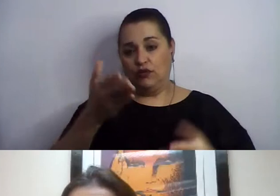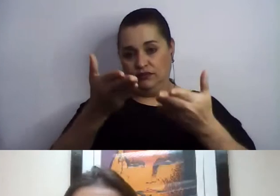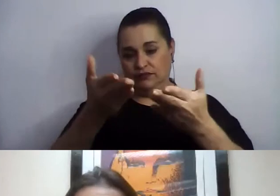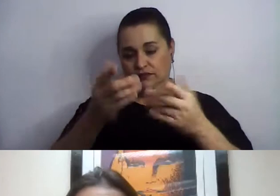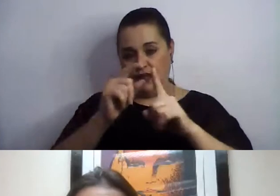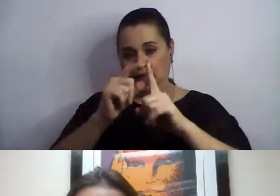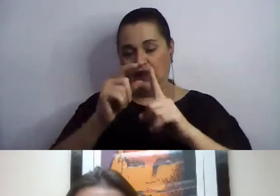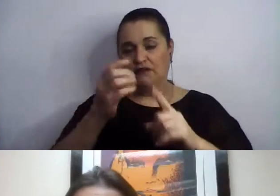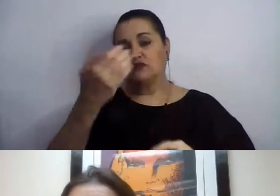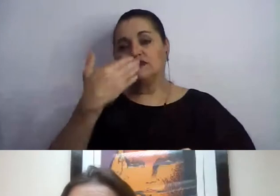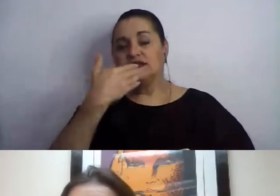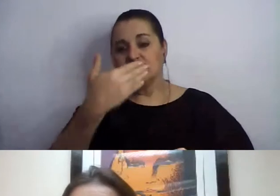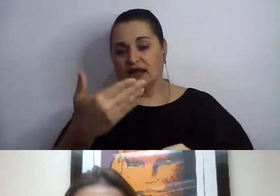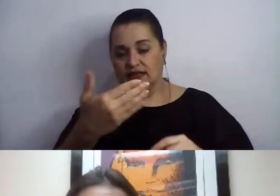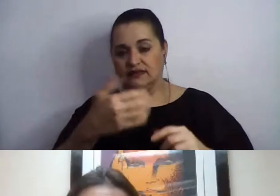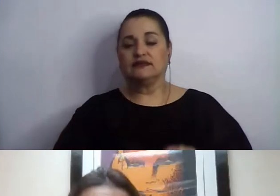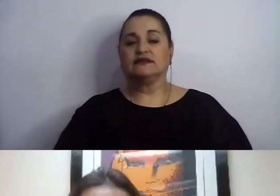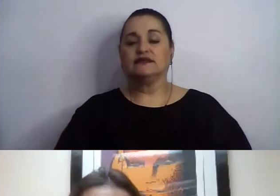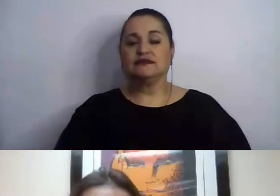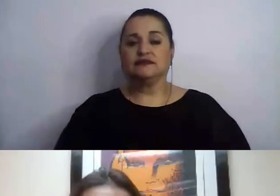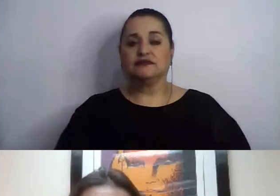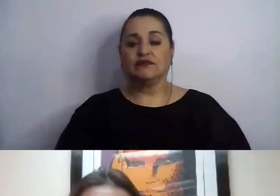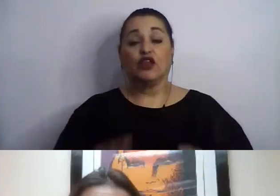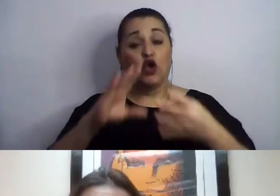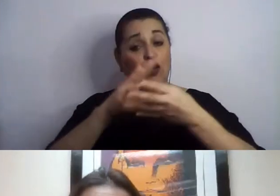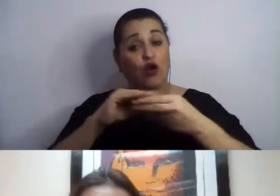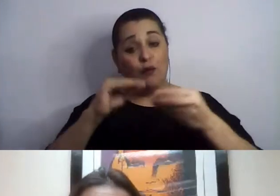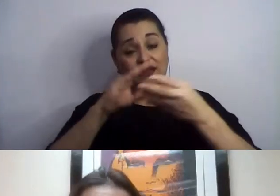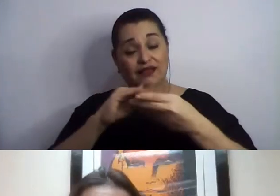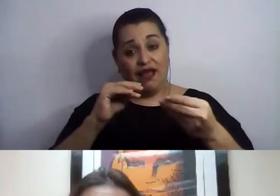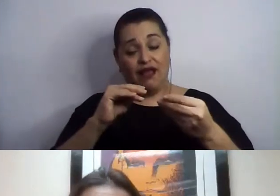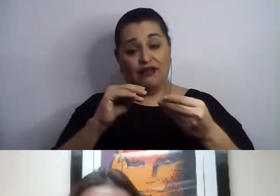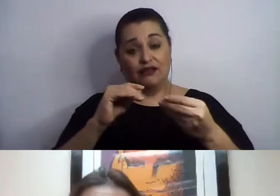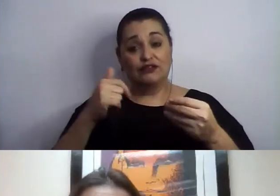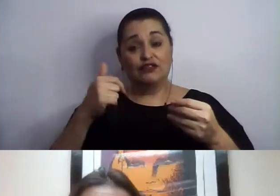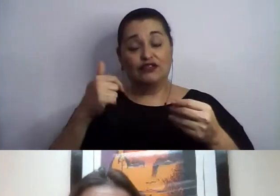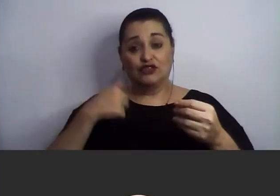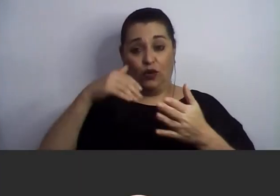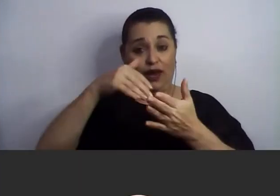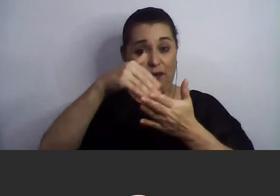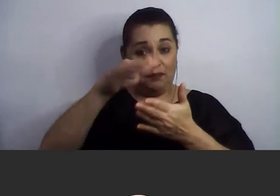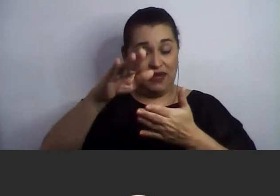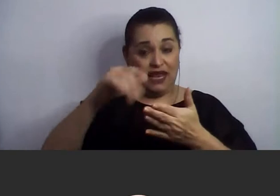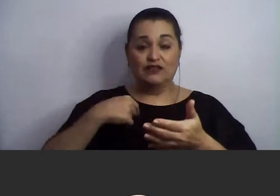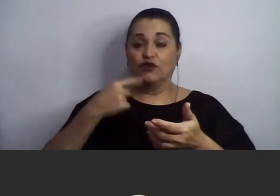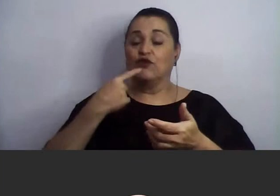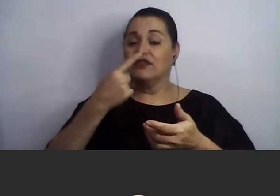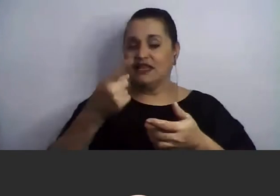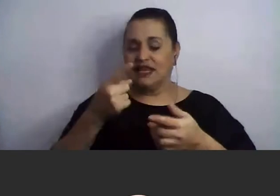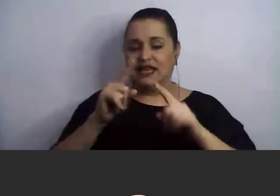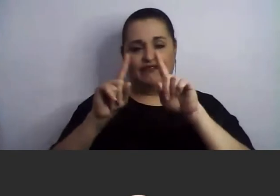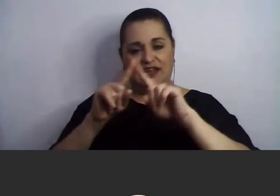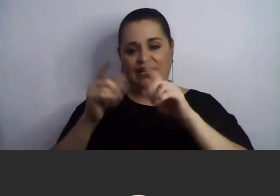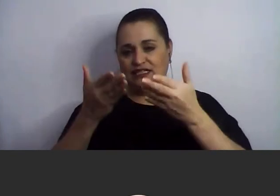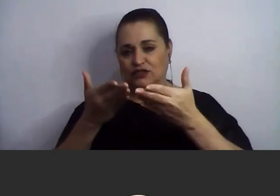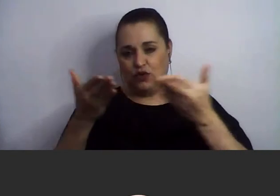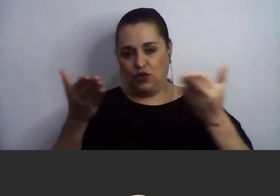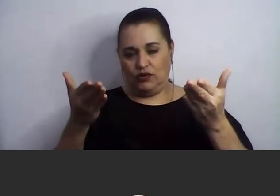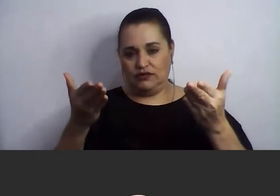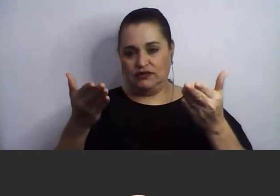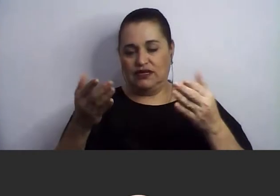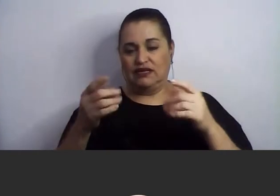muchas gracias en los comentarios que yo envié mencionaba varias cosas en los